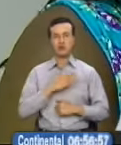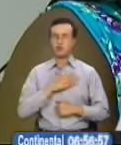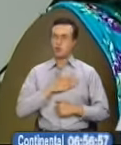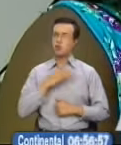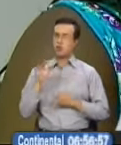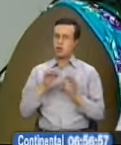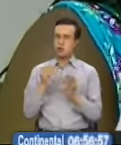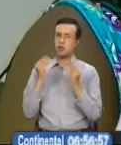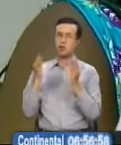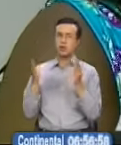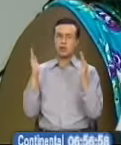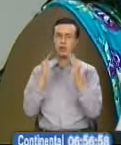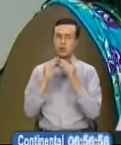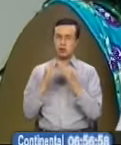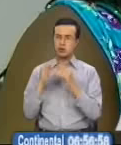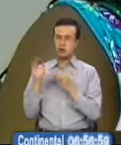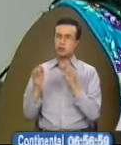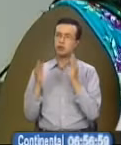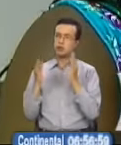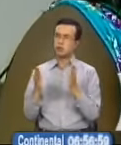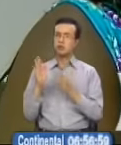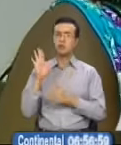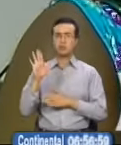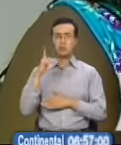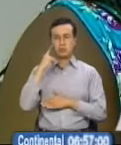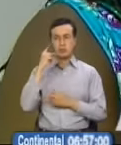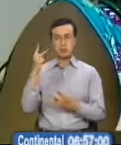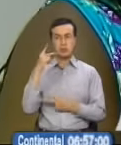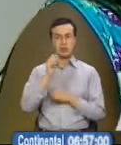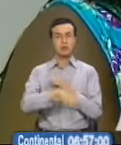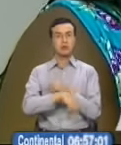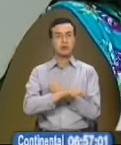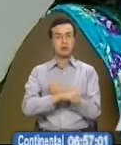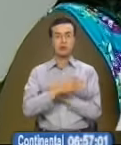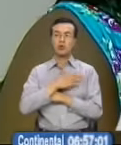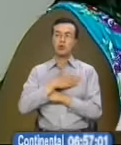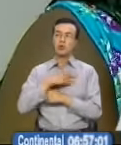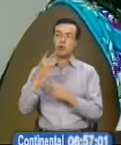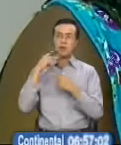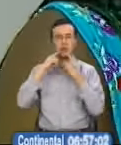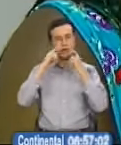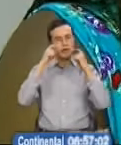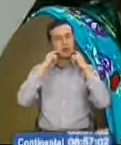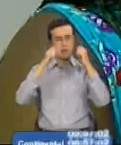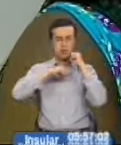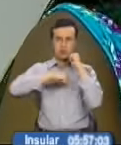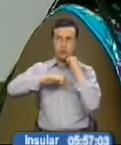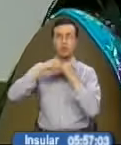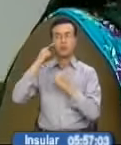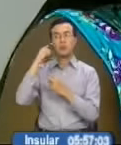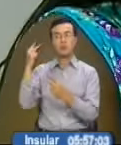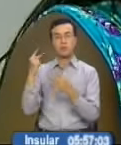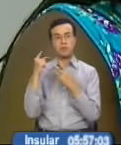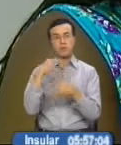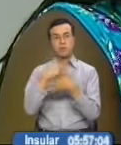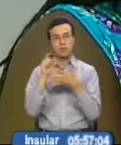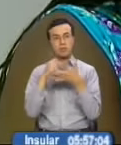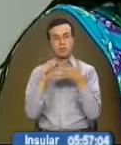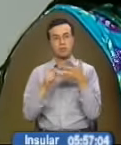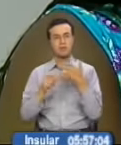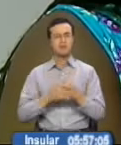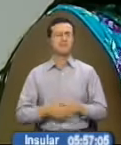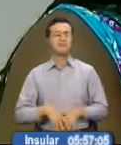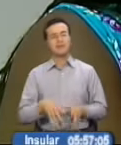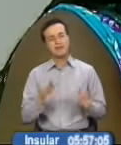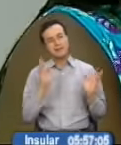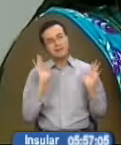voy a regalar a usted una casa y usted me va a ver por la televisión y usted me va a ver gritar los goles y usted va a hacer esto. Ah,